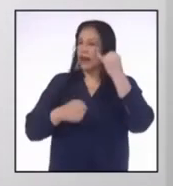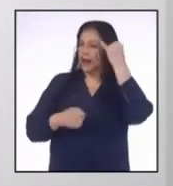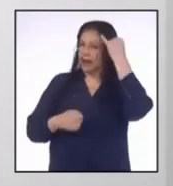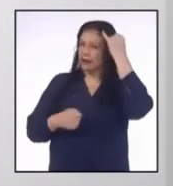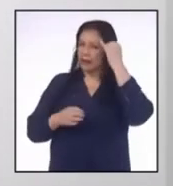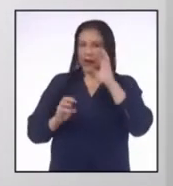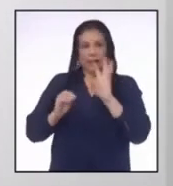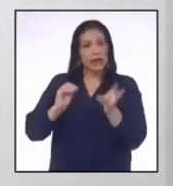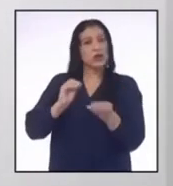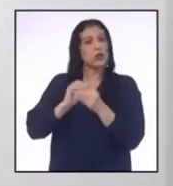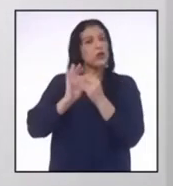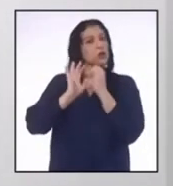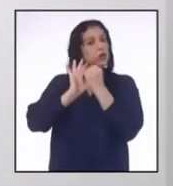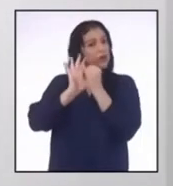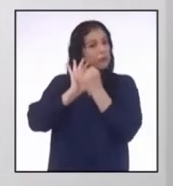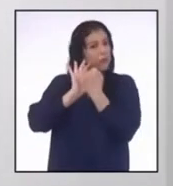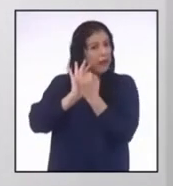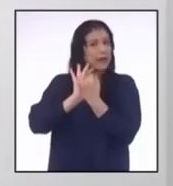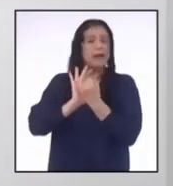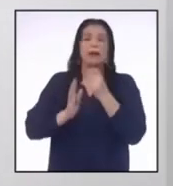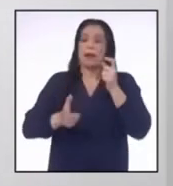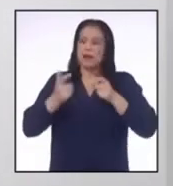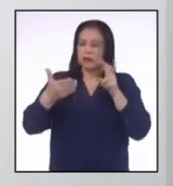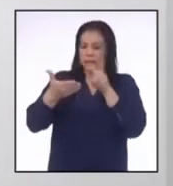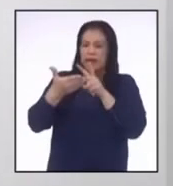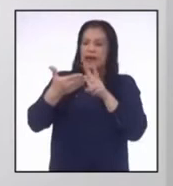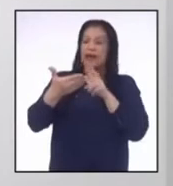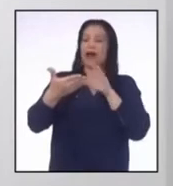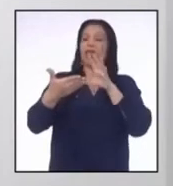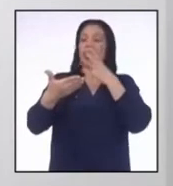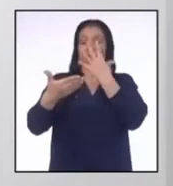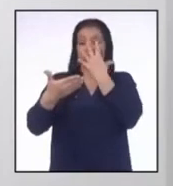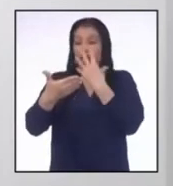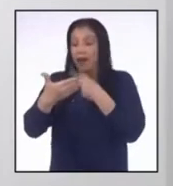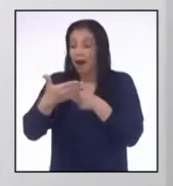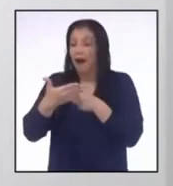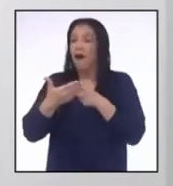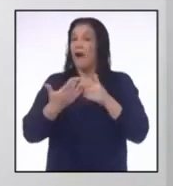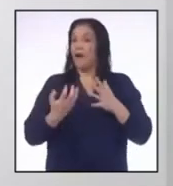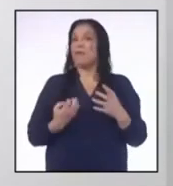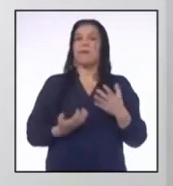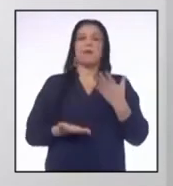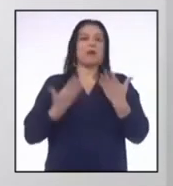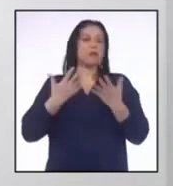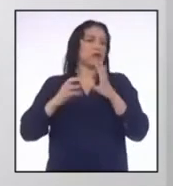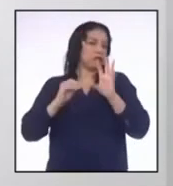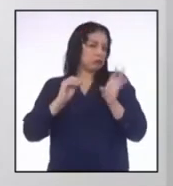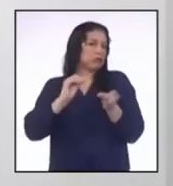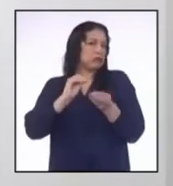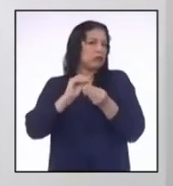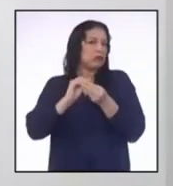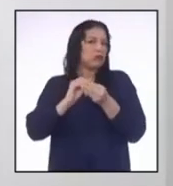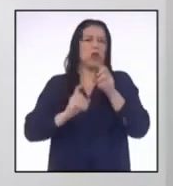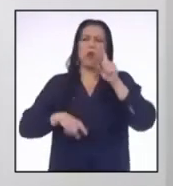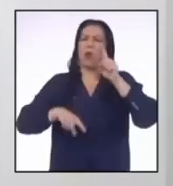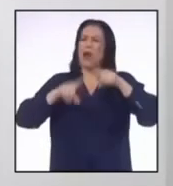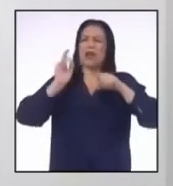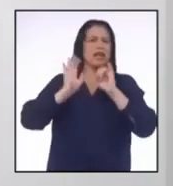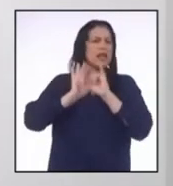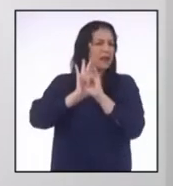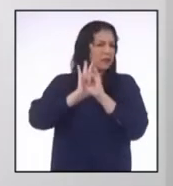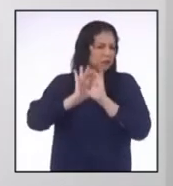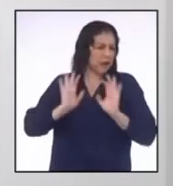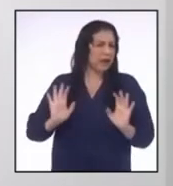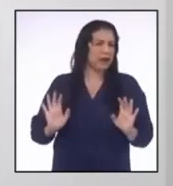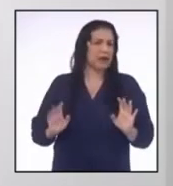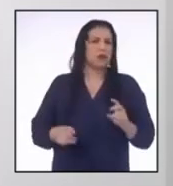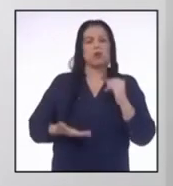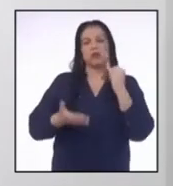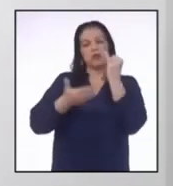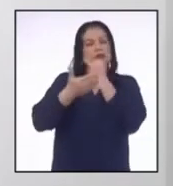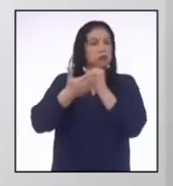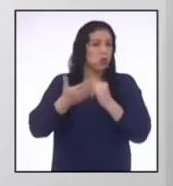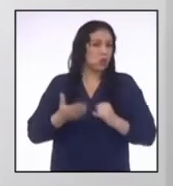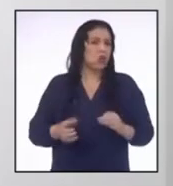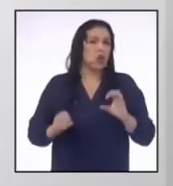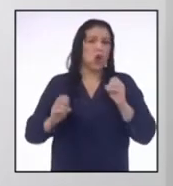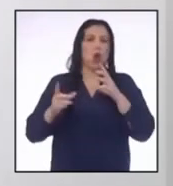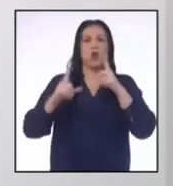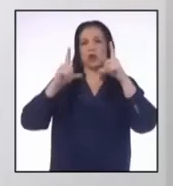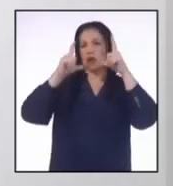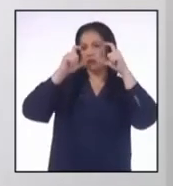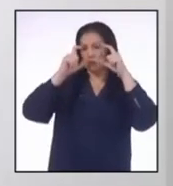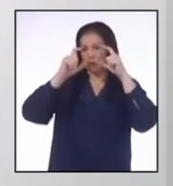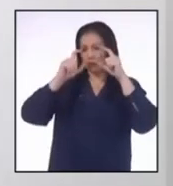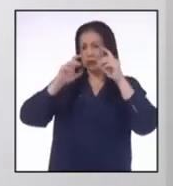buena idea para atraer a nuestros lectores. Podemos incluir cualquier tipo de imagen, un dibujo o